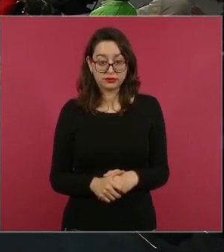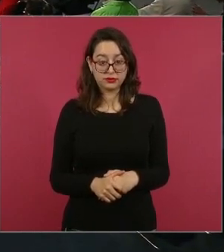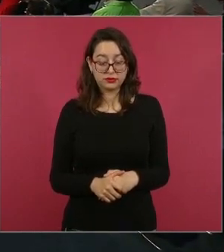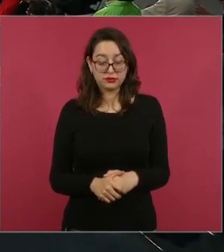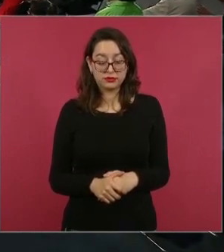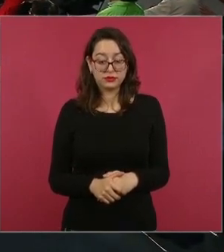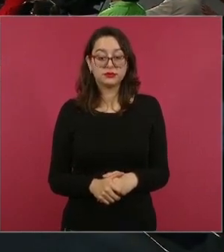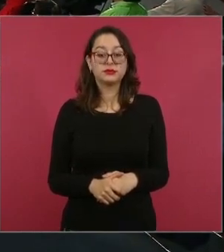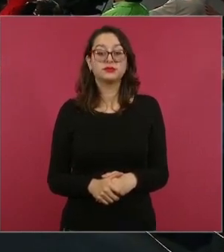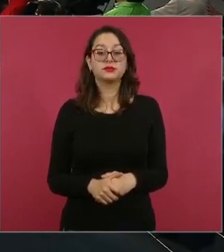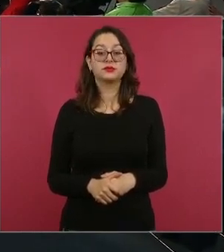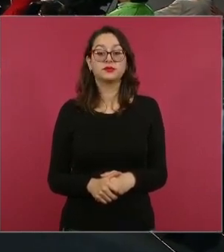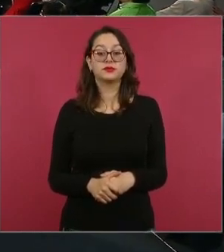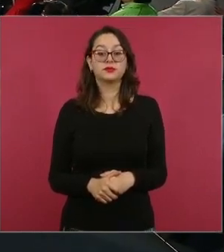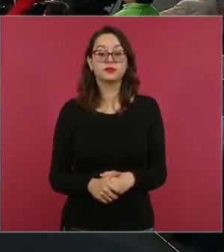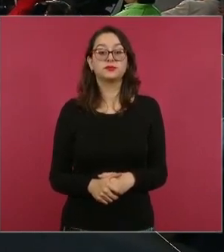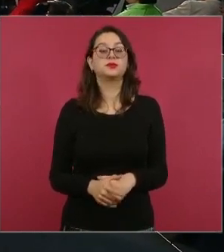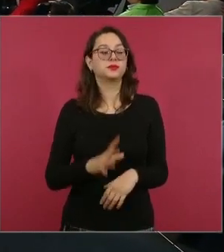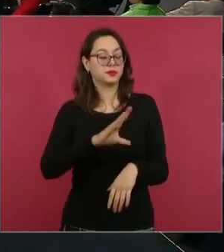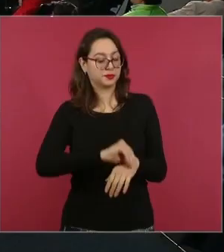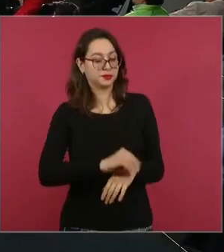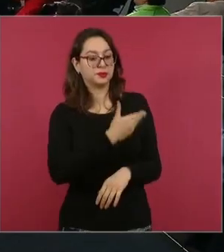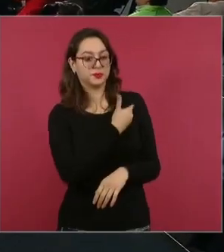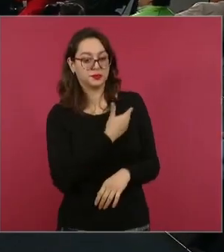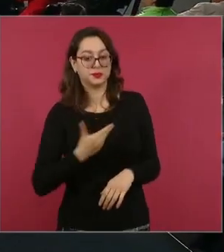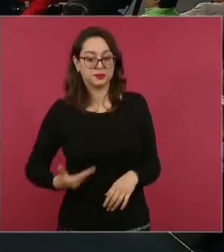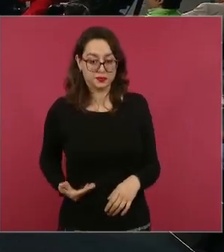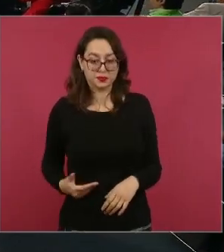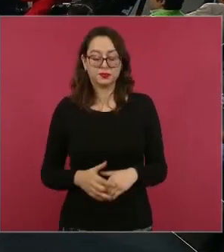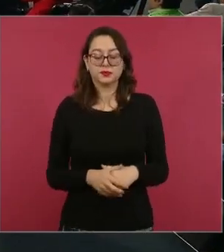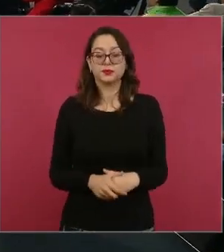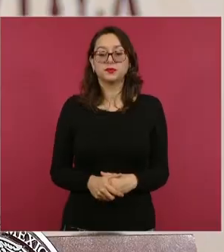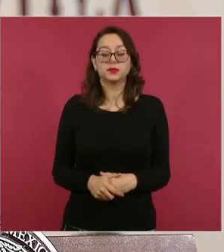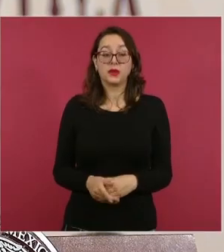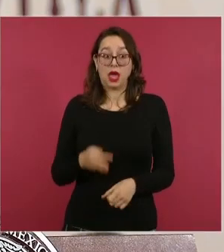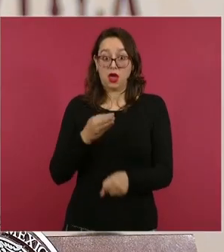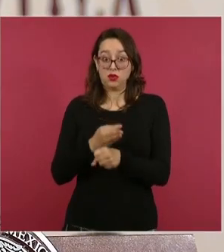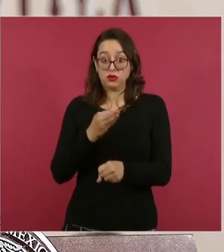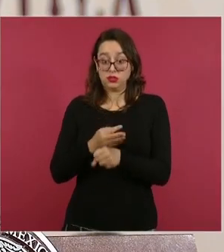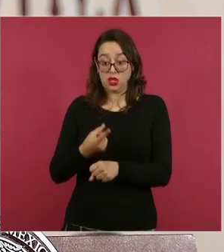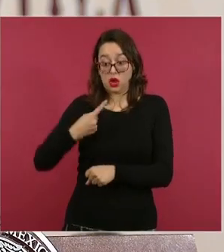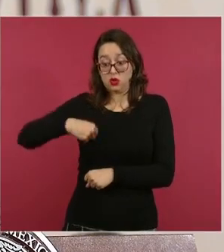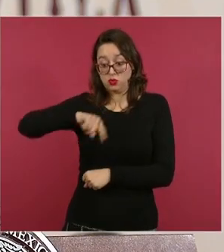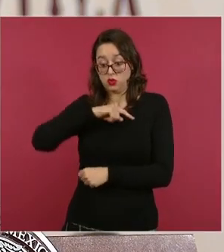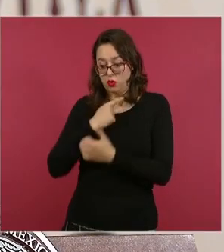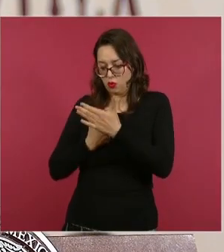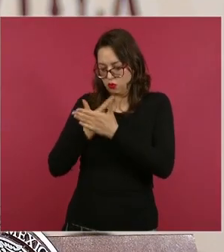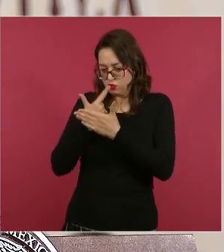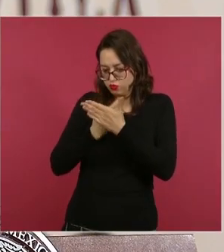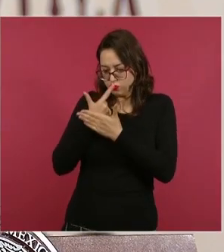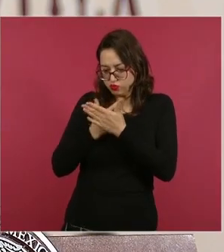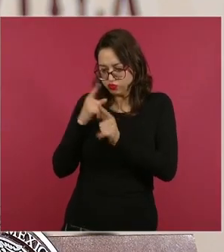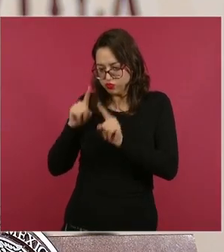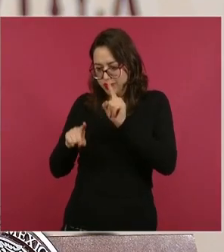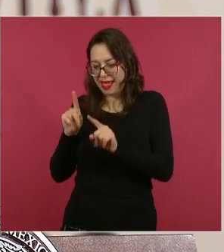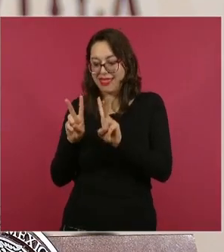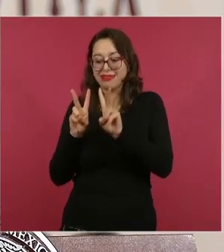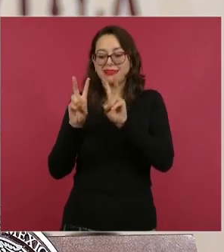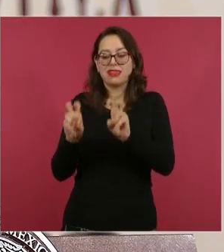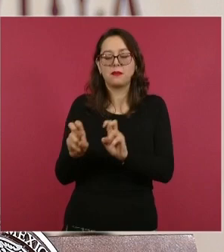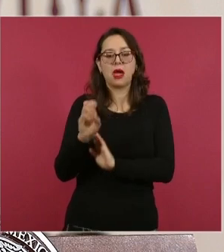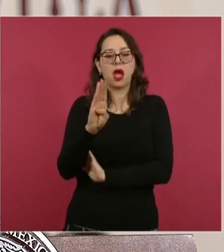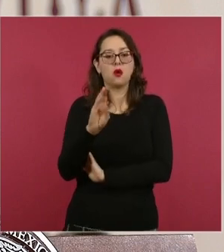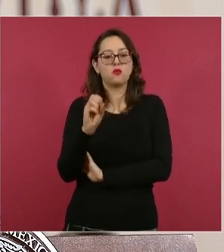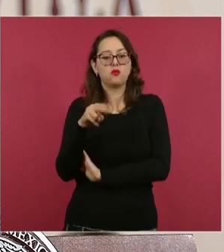sí no con el permiso del presidente todavía se está determinando la las los parámetros del Bono catastrófico el bono